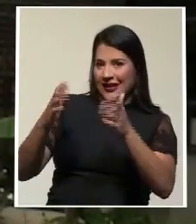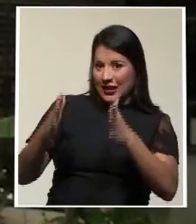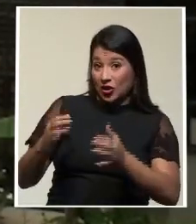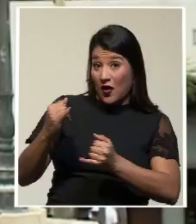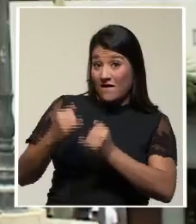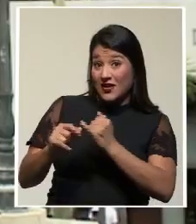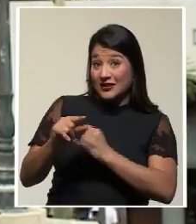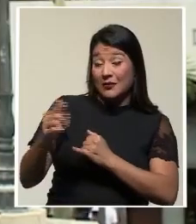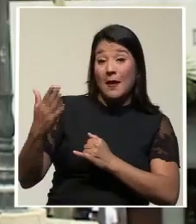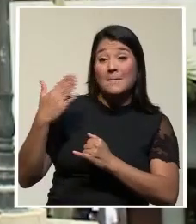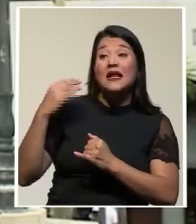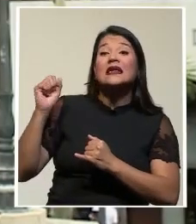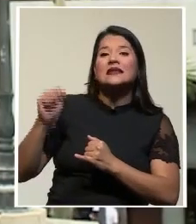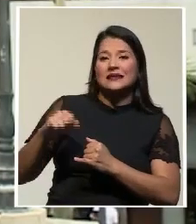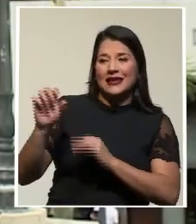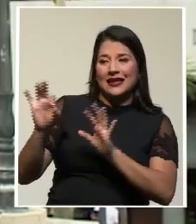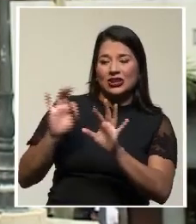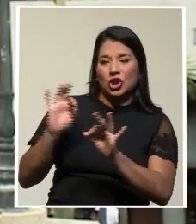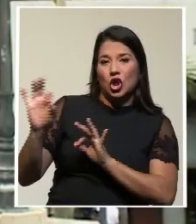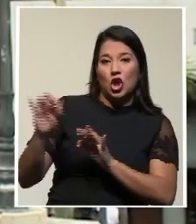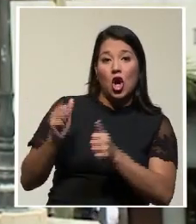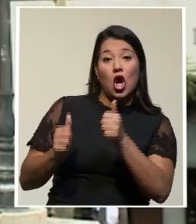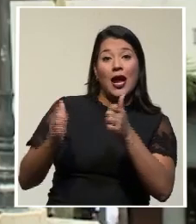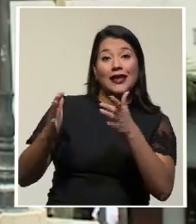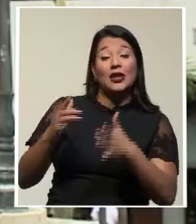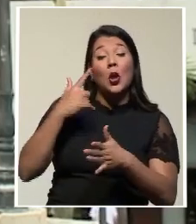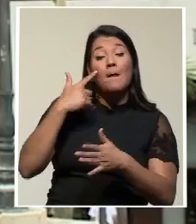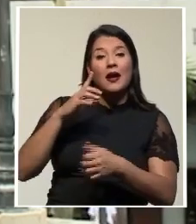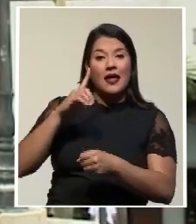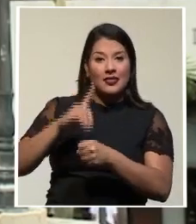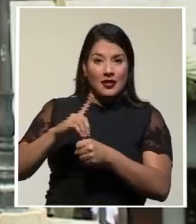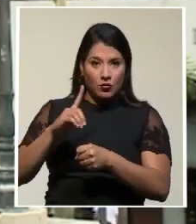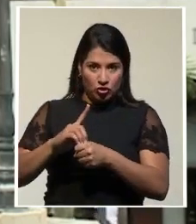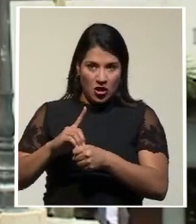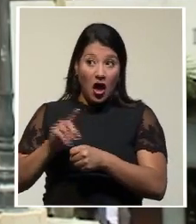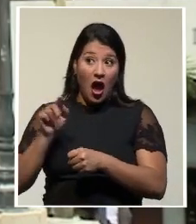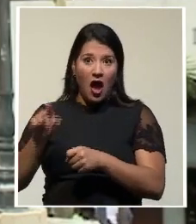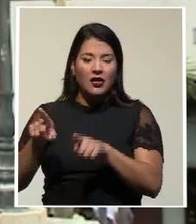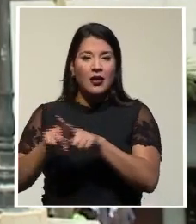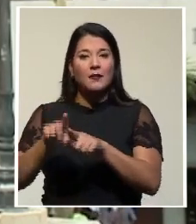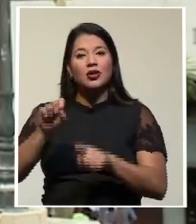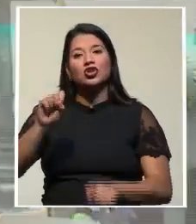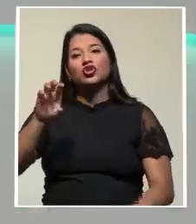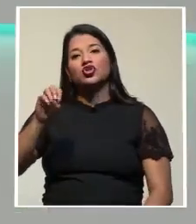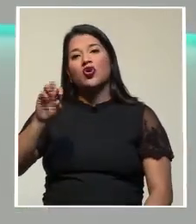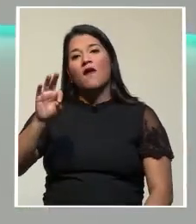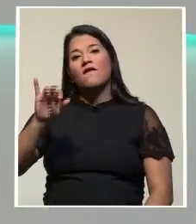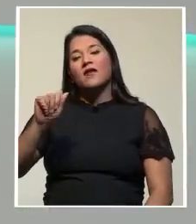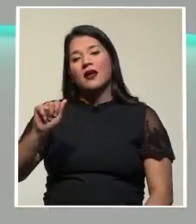fueron sus candidatos a diputados, donde destaca el nombre de la economista Sofía Guillén.